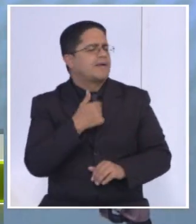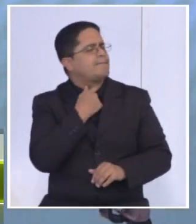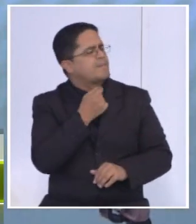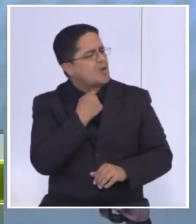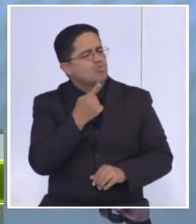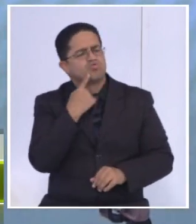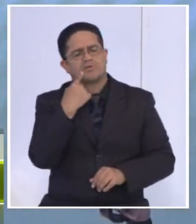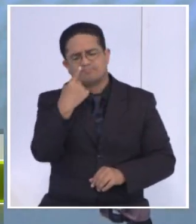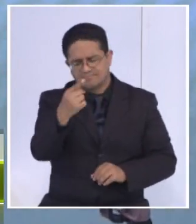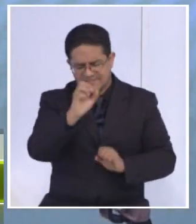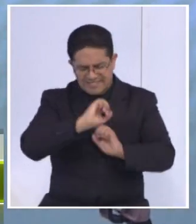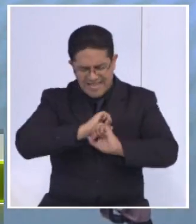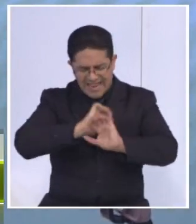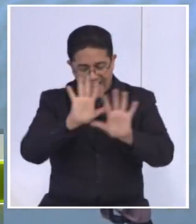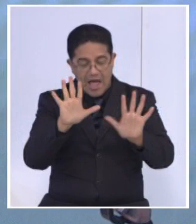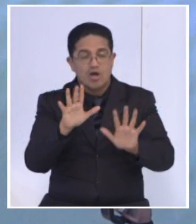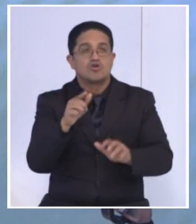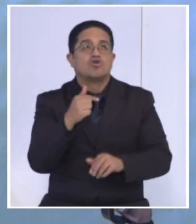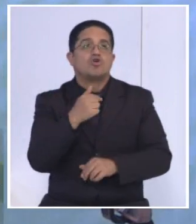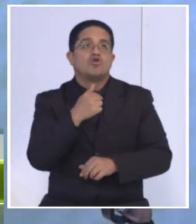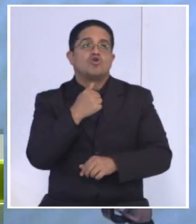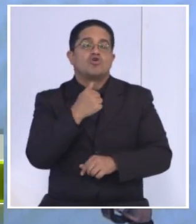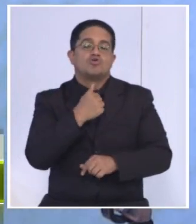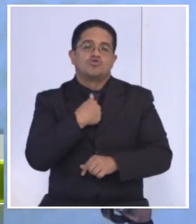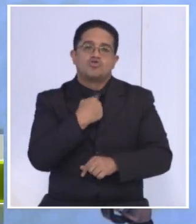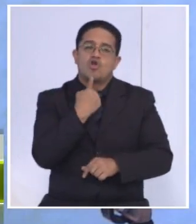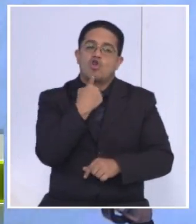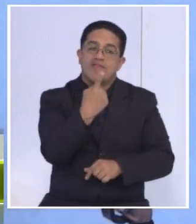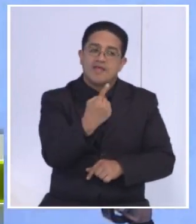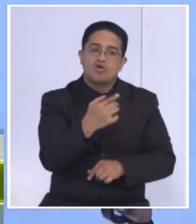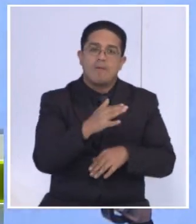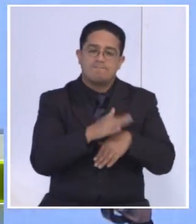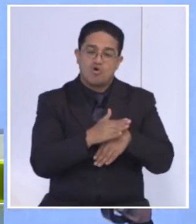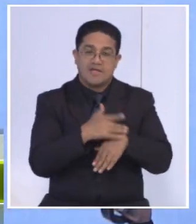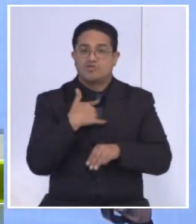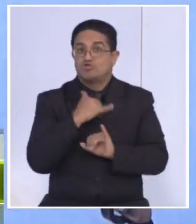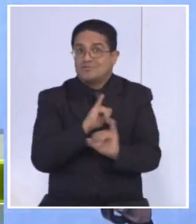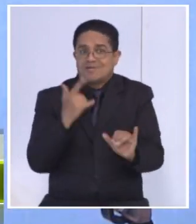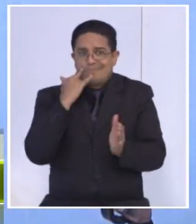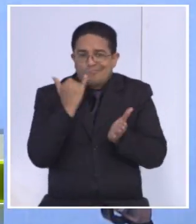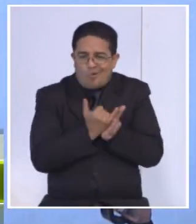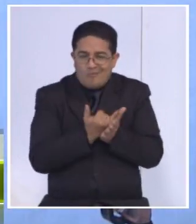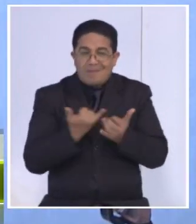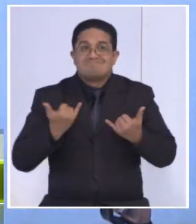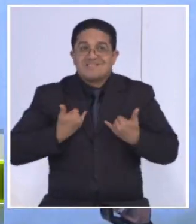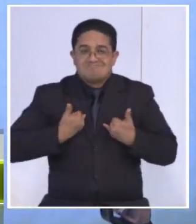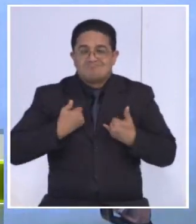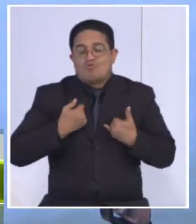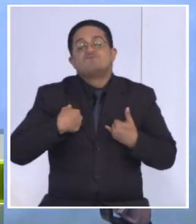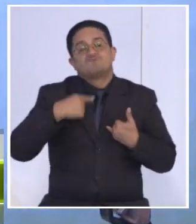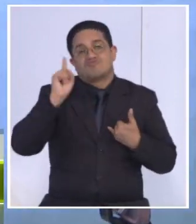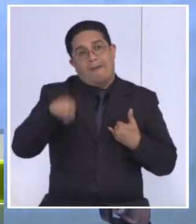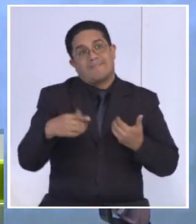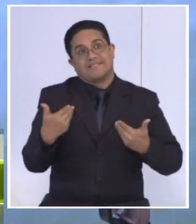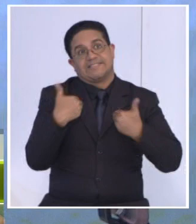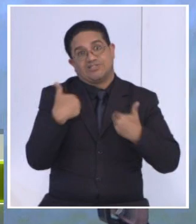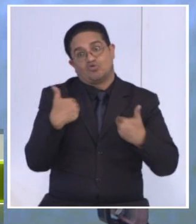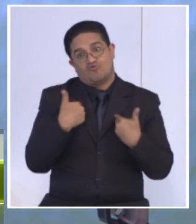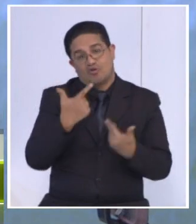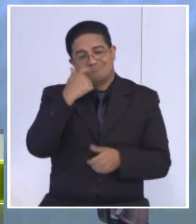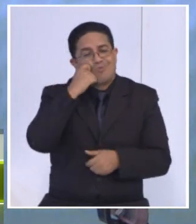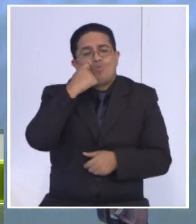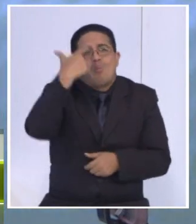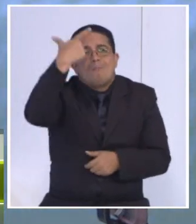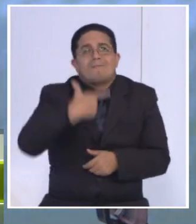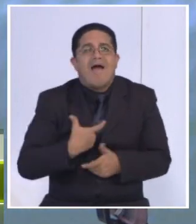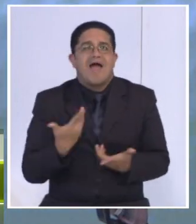bien claro. O sea, yo cuando hablo, lo hablo como paciente, no solamente como cirujano, porque uno también padece, uno también sufre, uno es ser humano.